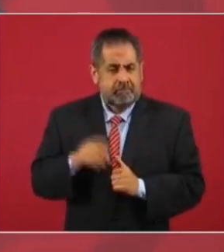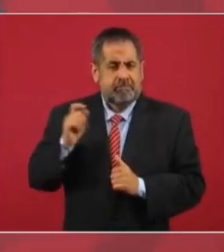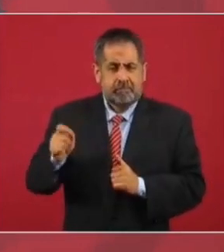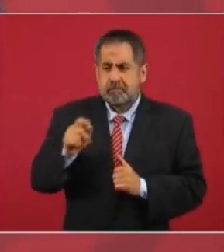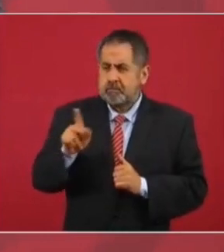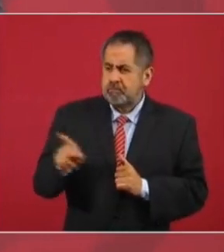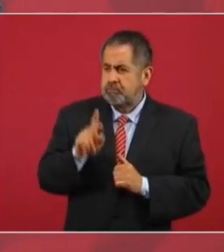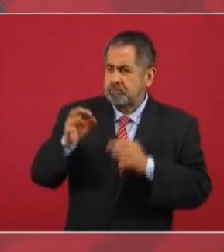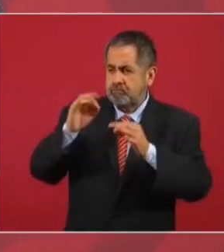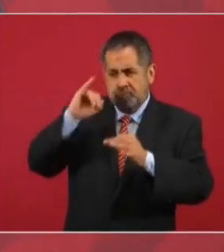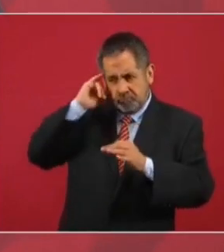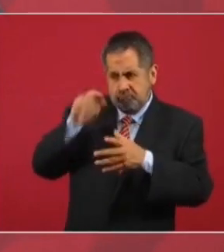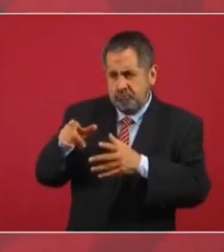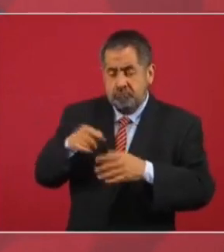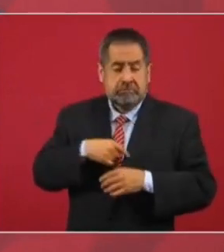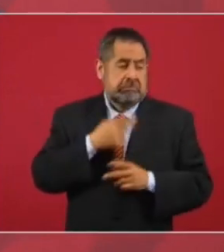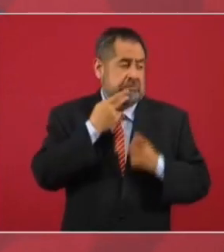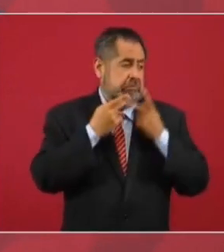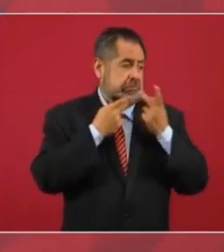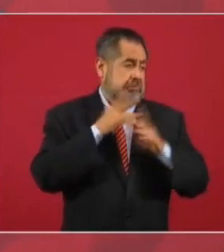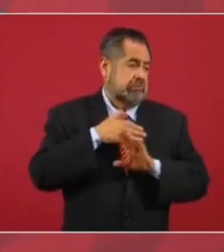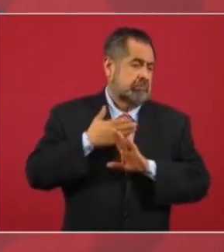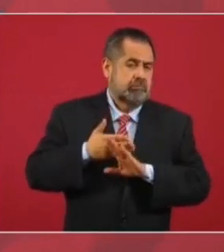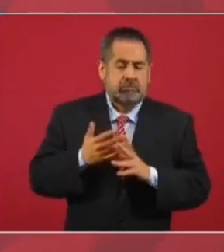de pueblos originarios.